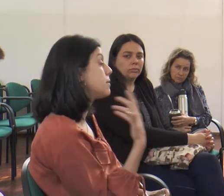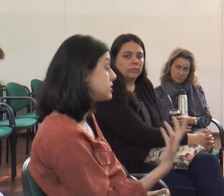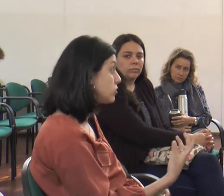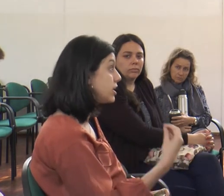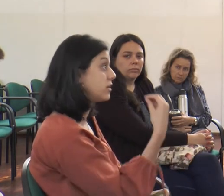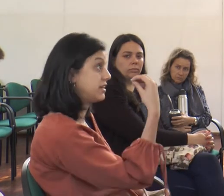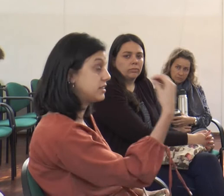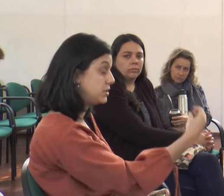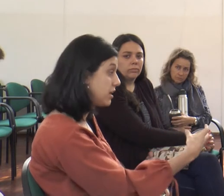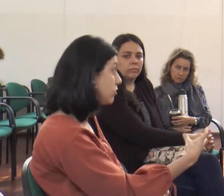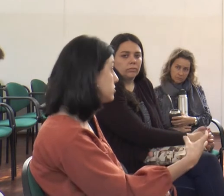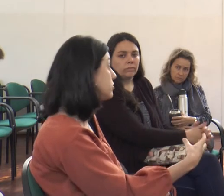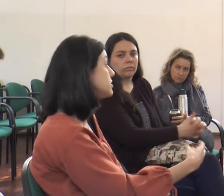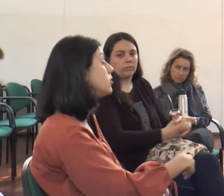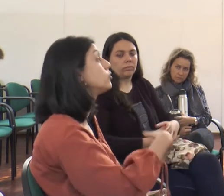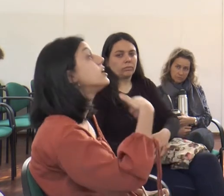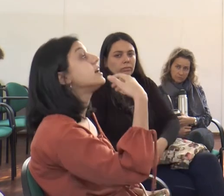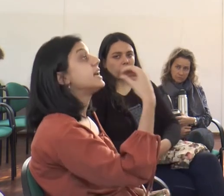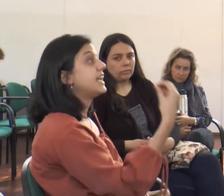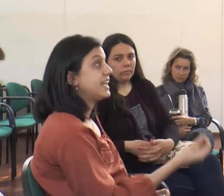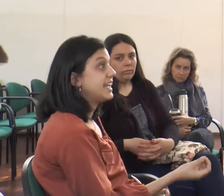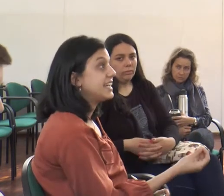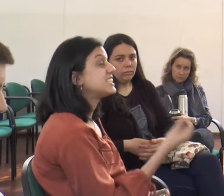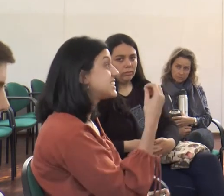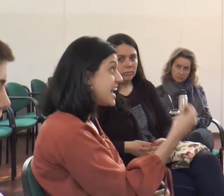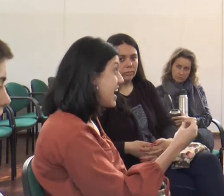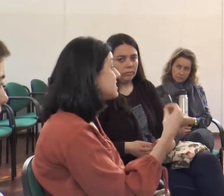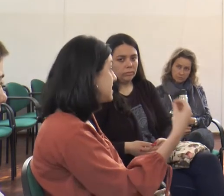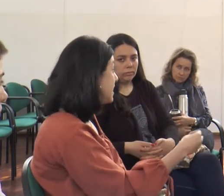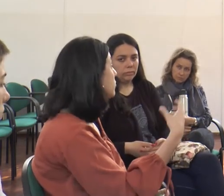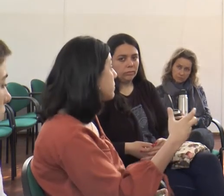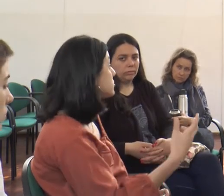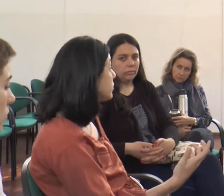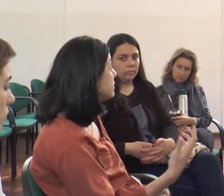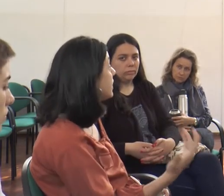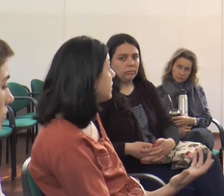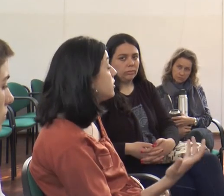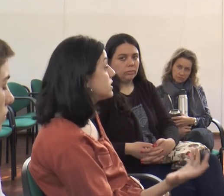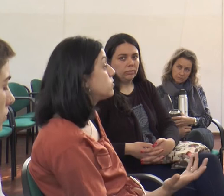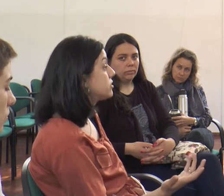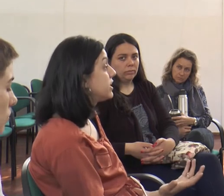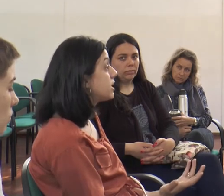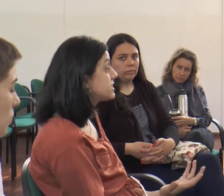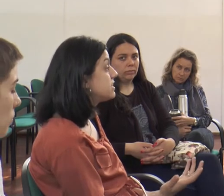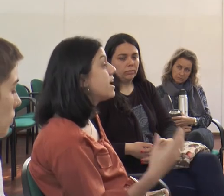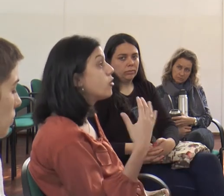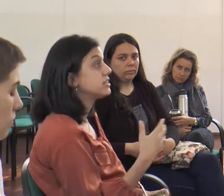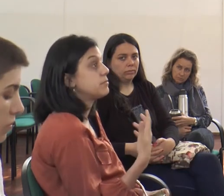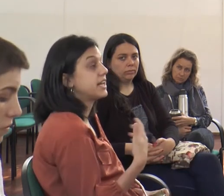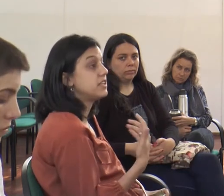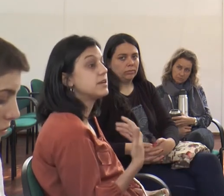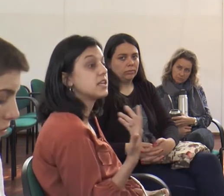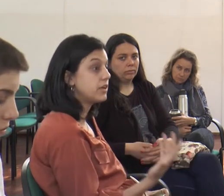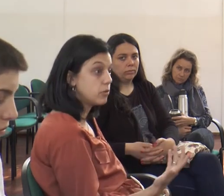donde era la persona que determinada condición de salud ya hacía que una persona esté en una situación de discapacidad, hoy